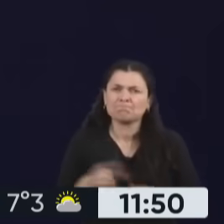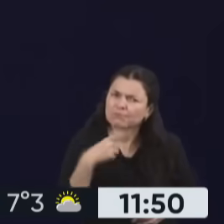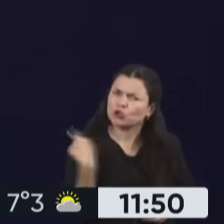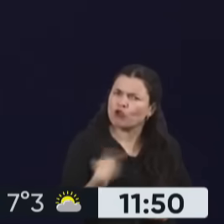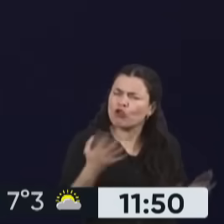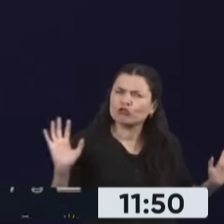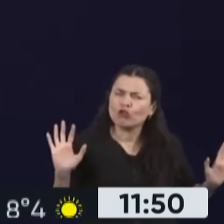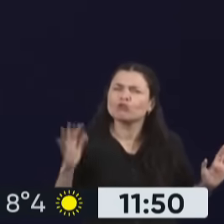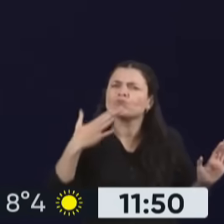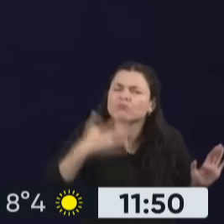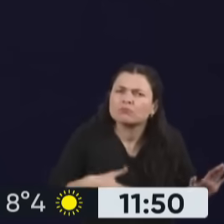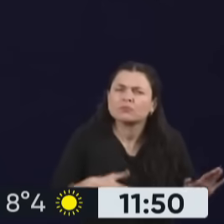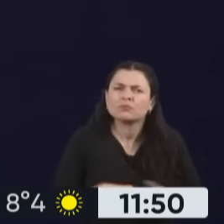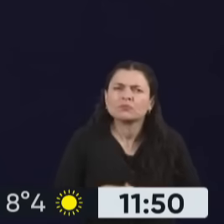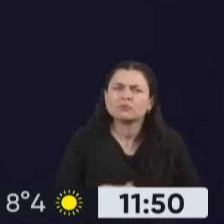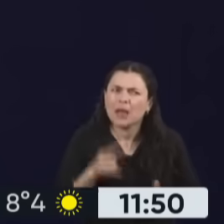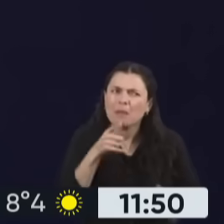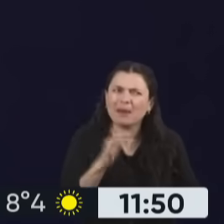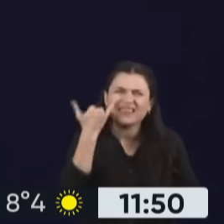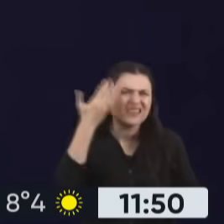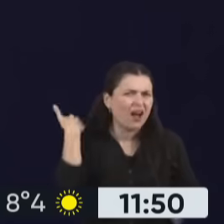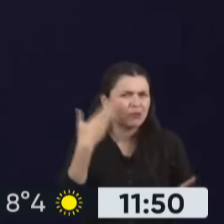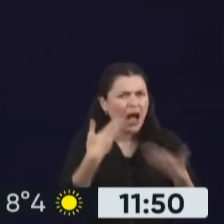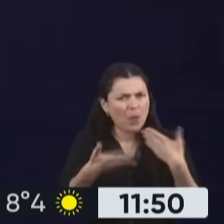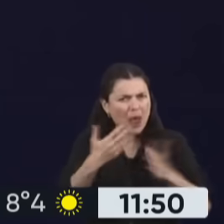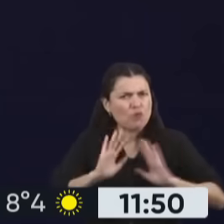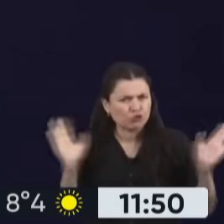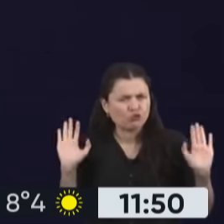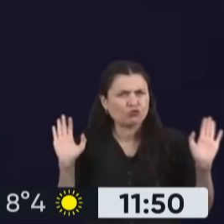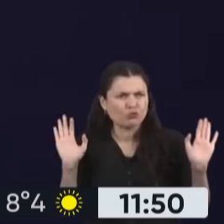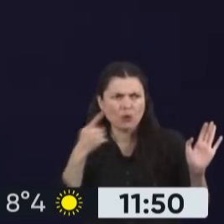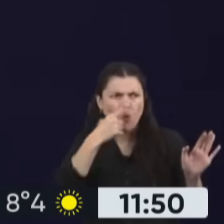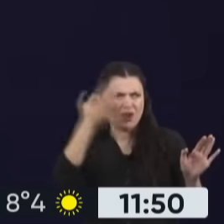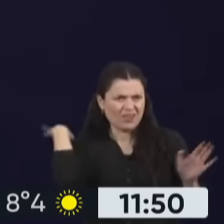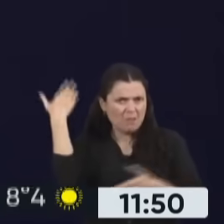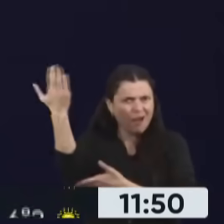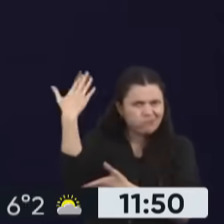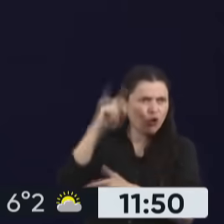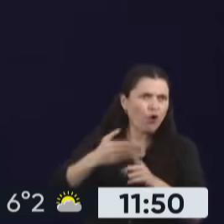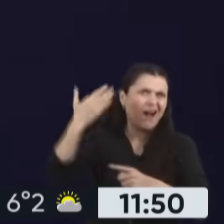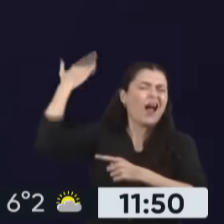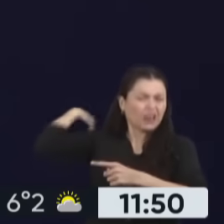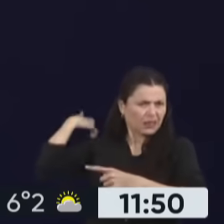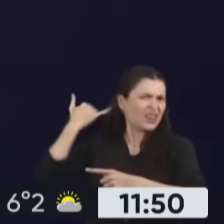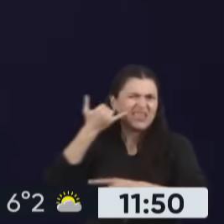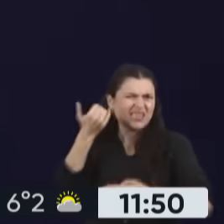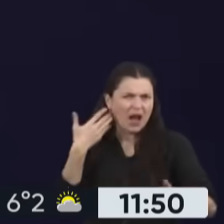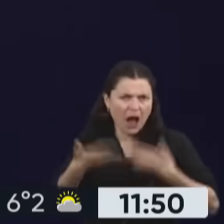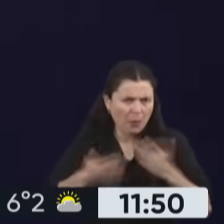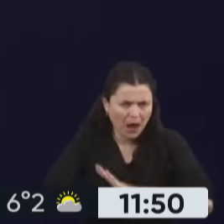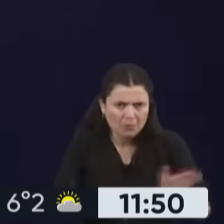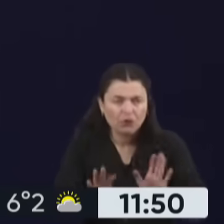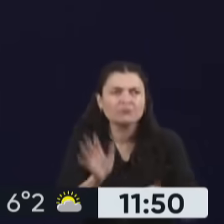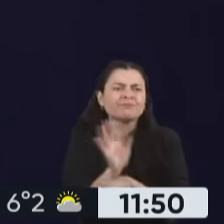Nosotros entendemos que esto, creo que lo hemos charlado, no sé si en la última conferencia o en la anterior, entendemos que es